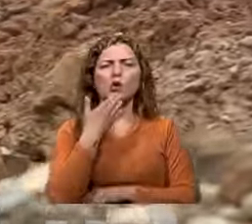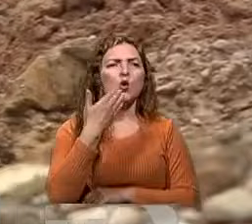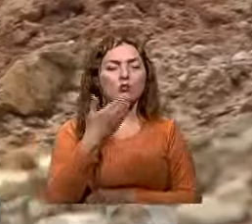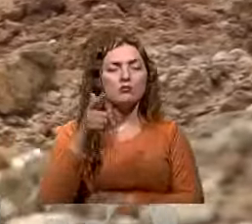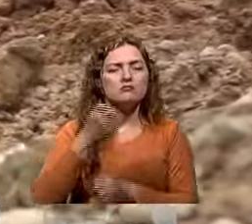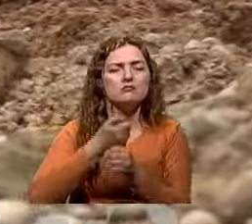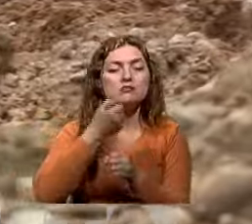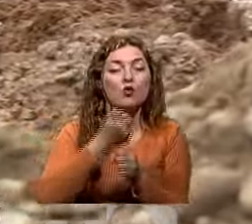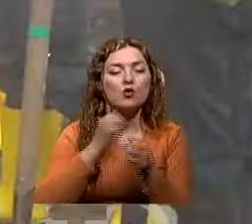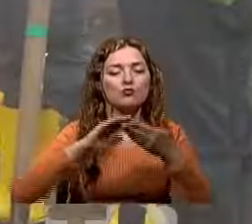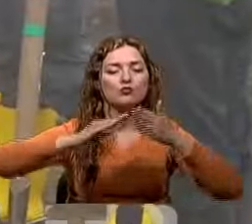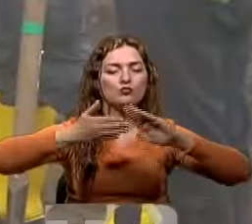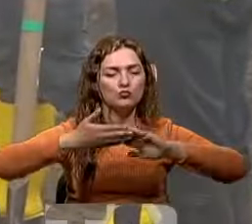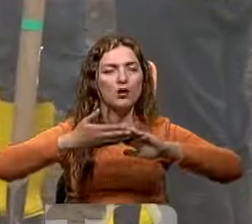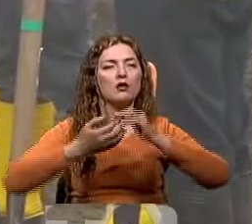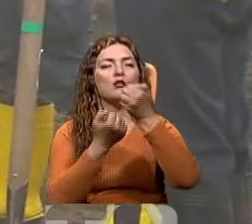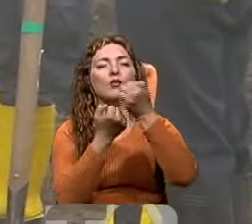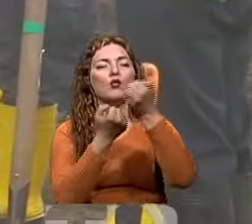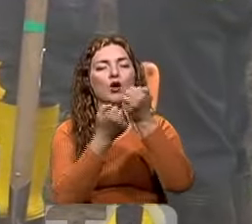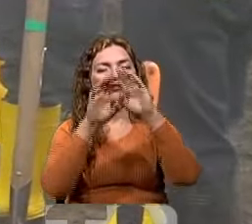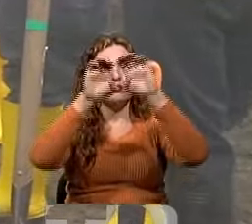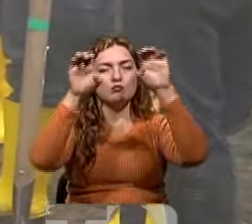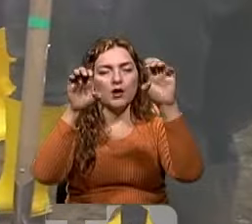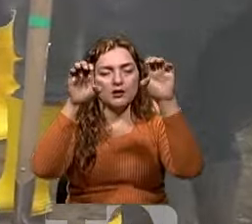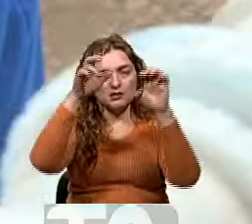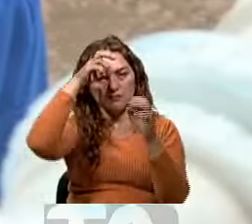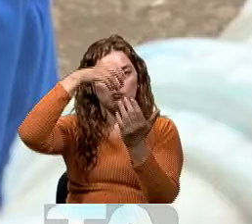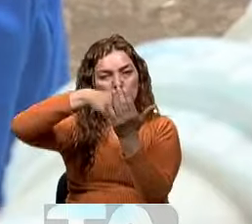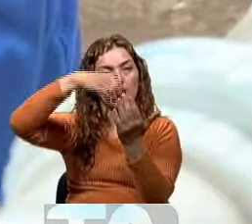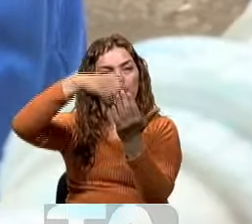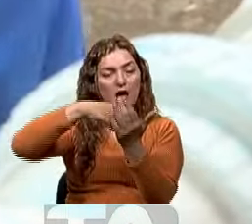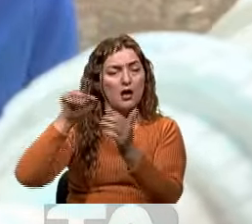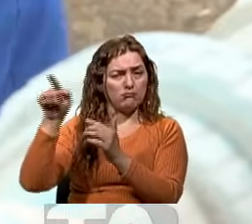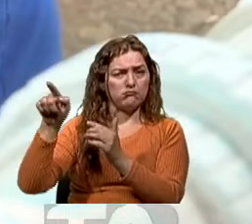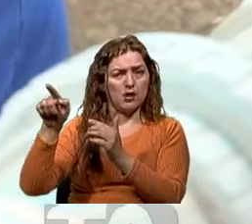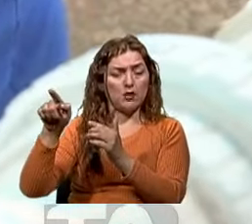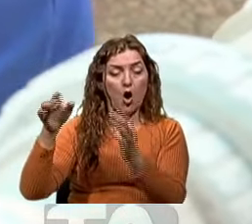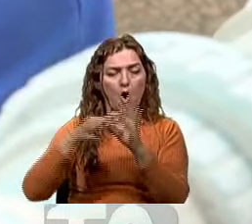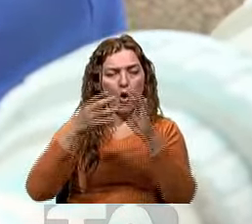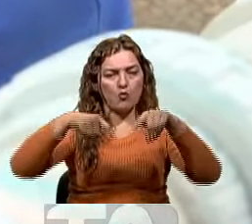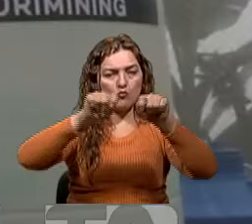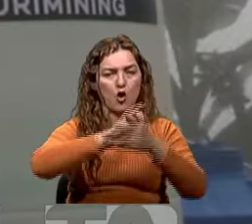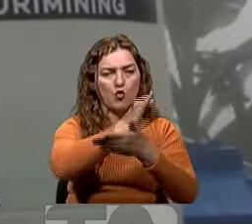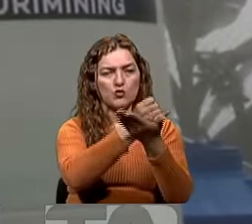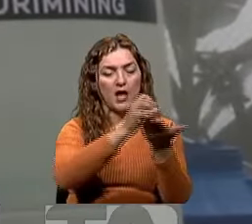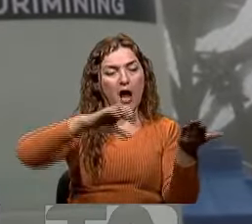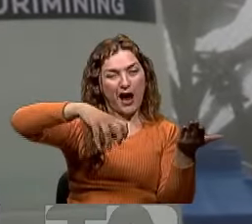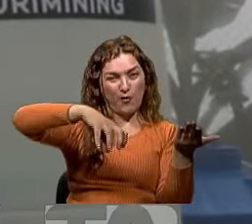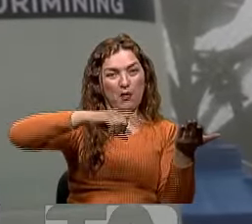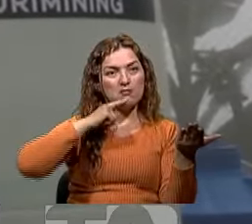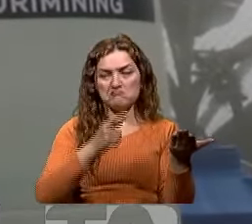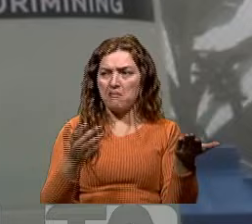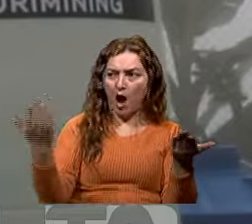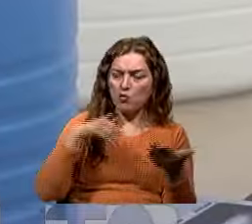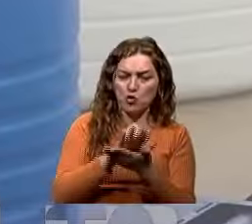gracias al trabajo comunitario y el apoyo de la empresa minera Curi Mining, quienes a través de un convenio con la Junta de Agua lograron